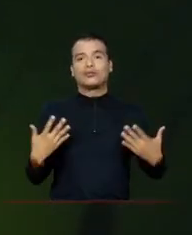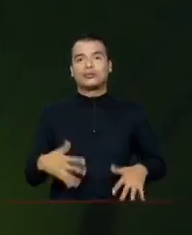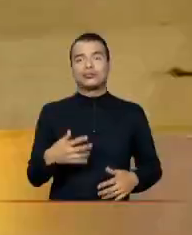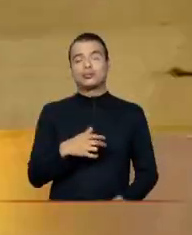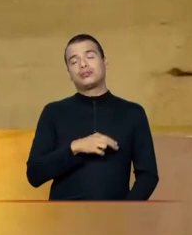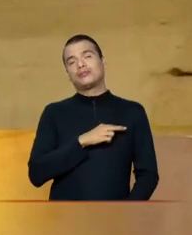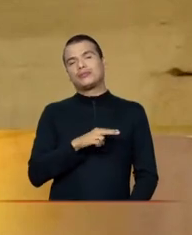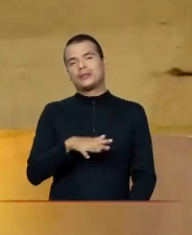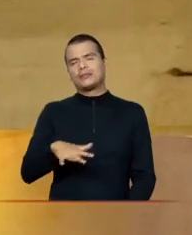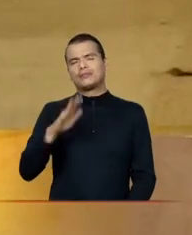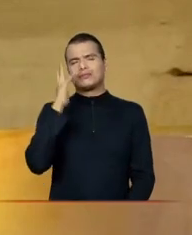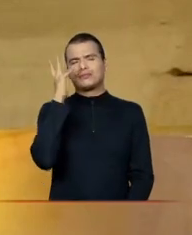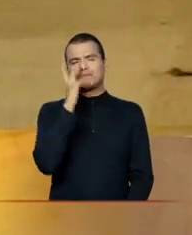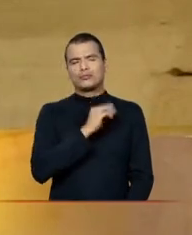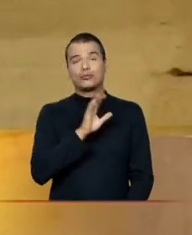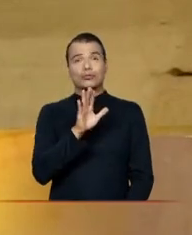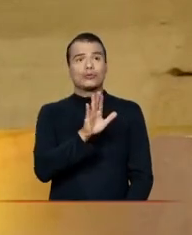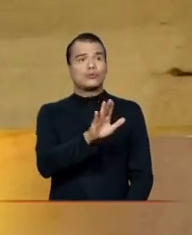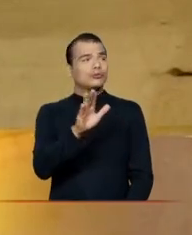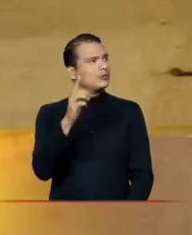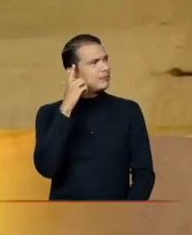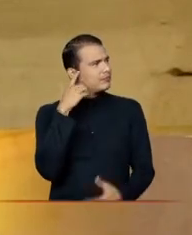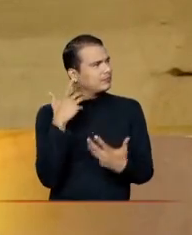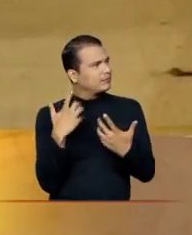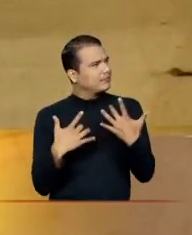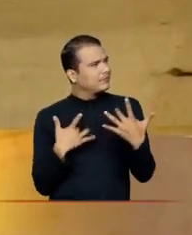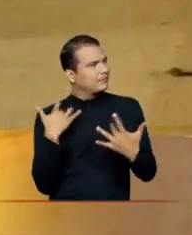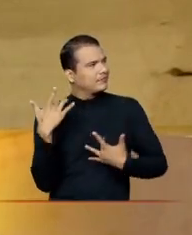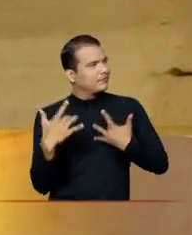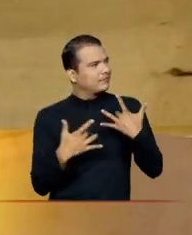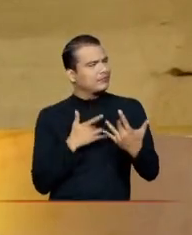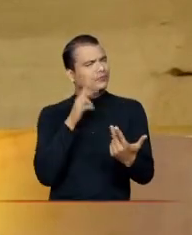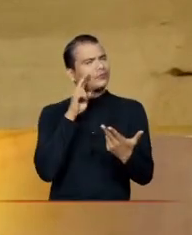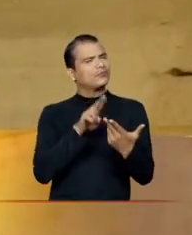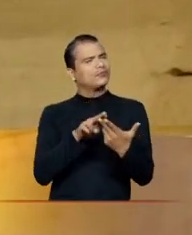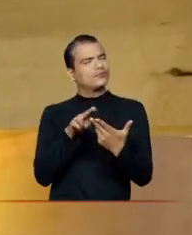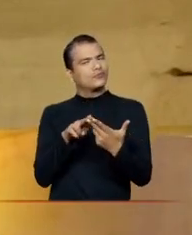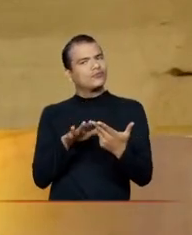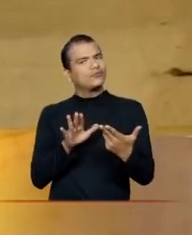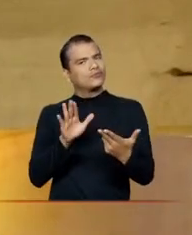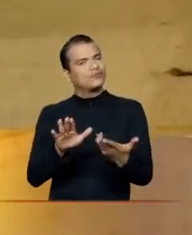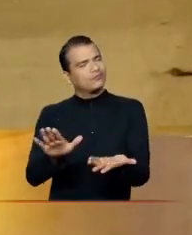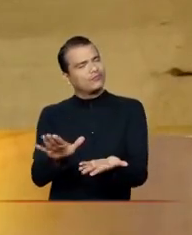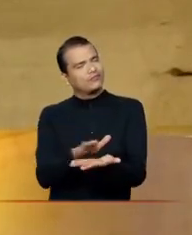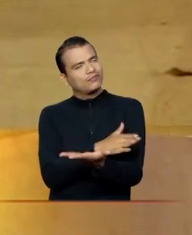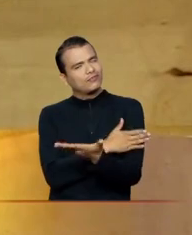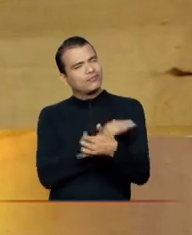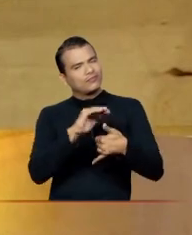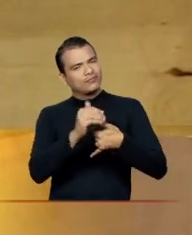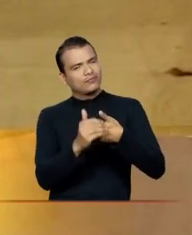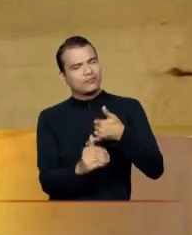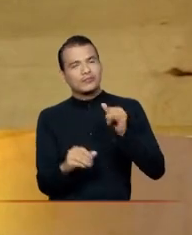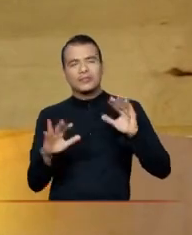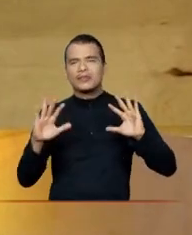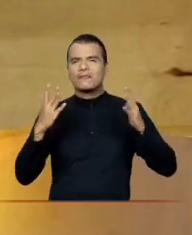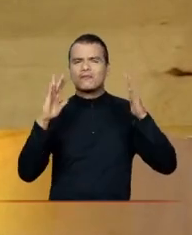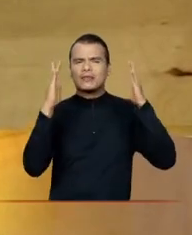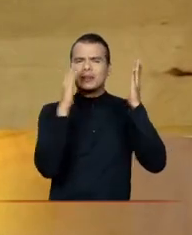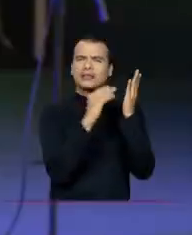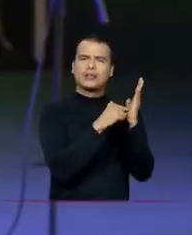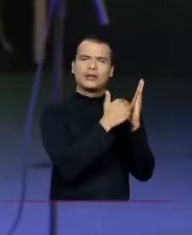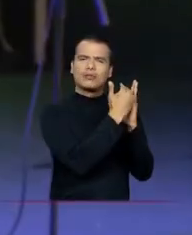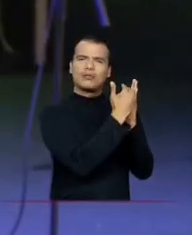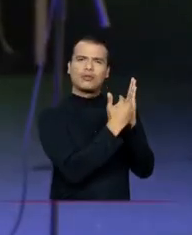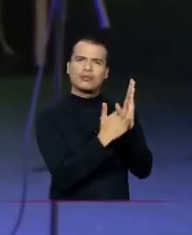Cauca. Así que si ustedes todavía quieren disfrutar, conocer un poco más de este gran concierto y por supuesto de todas la programación que hace parte de